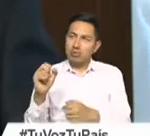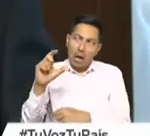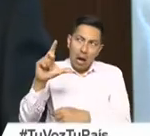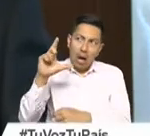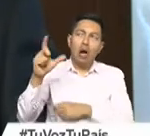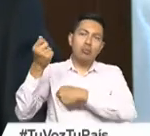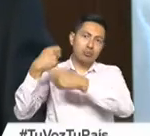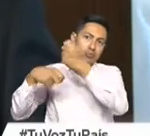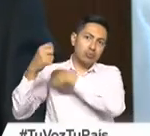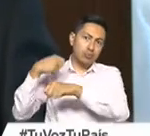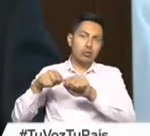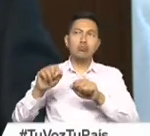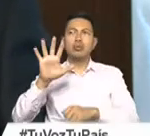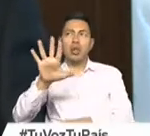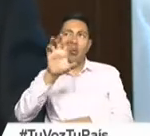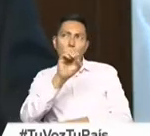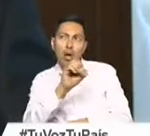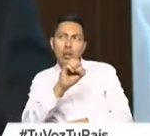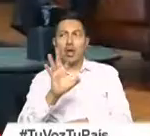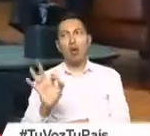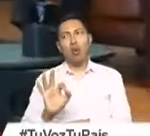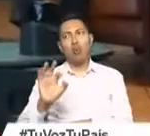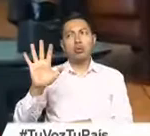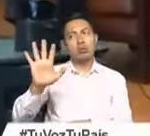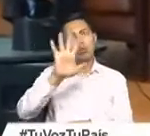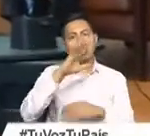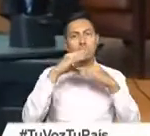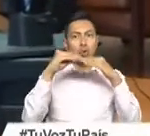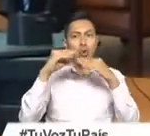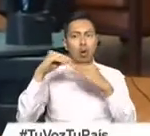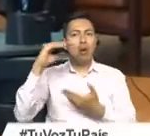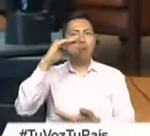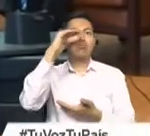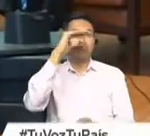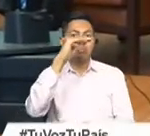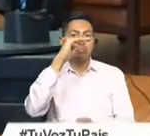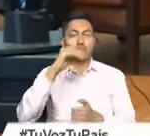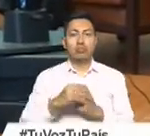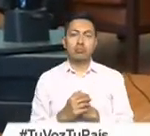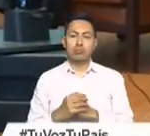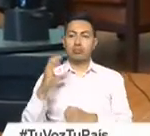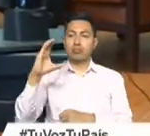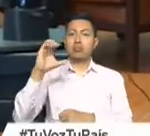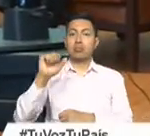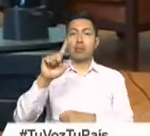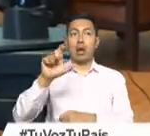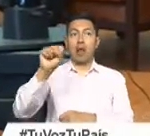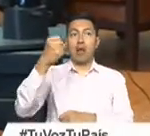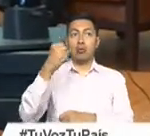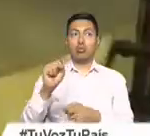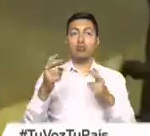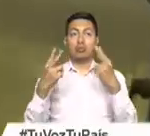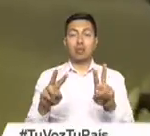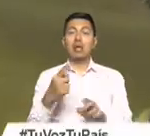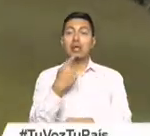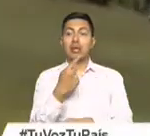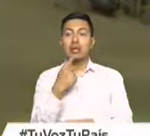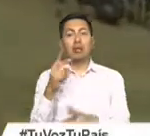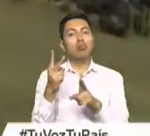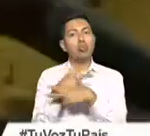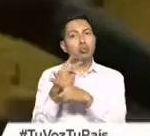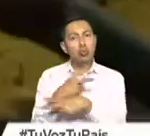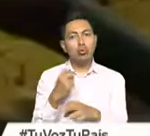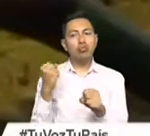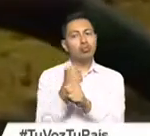entre $50 y $55 del barril. El ministro Carlos Pérez además se refirió a los costos de producción y operación de la empresa